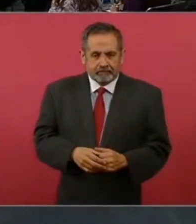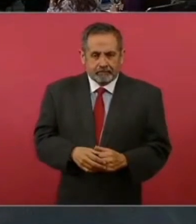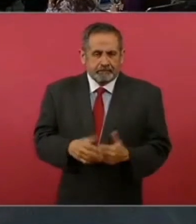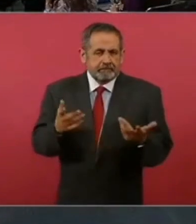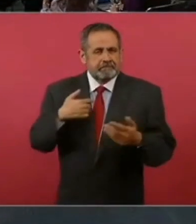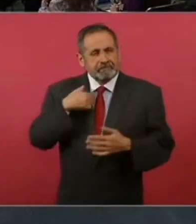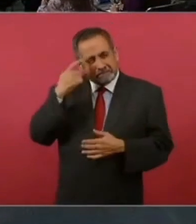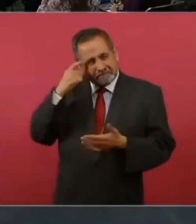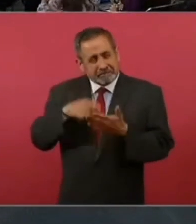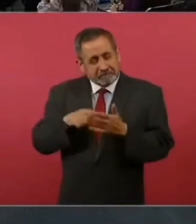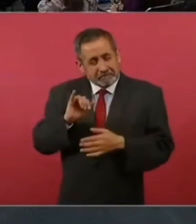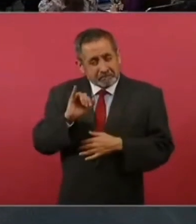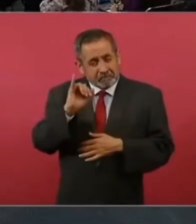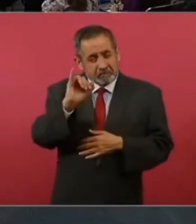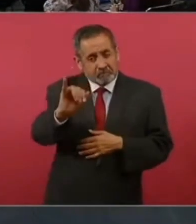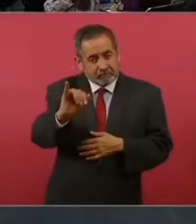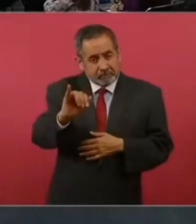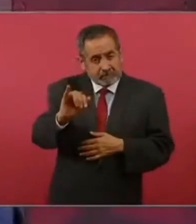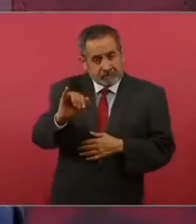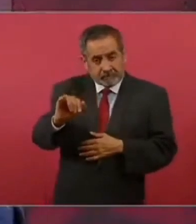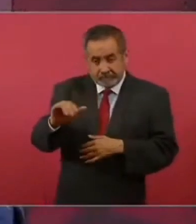qué puedo esperar